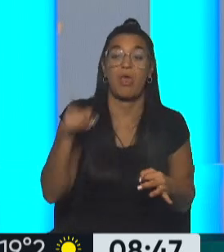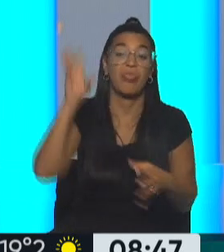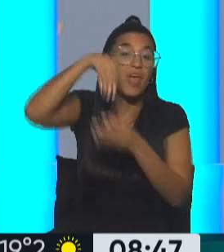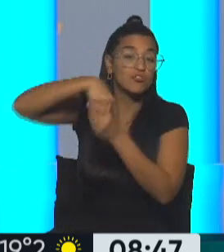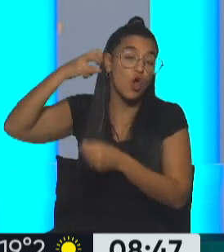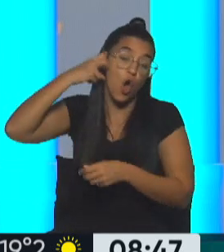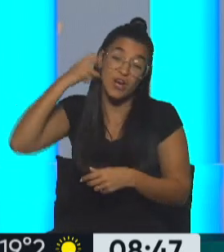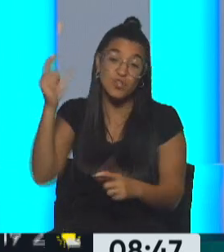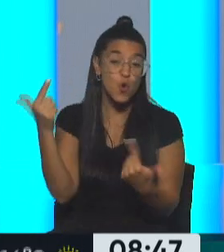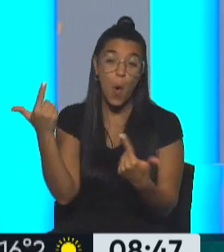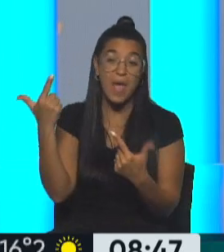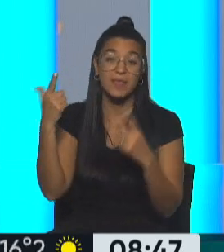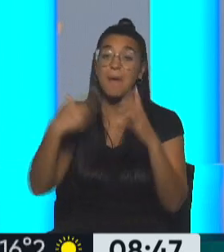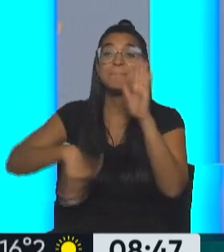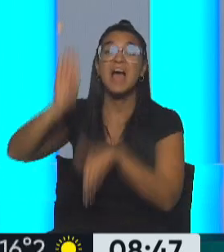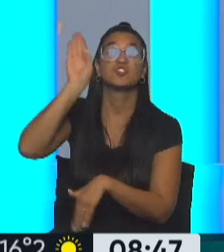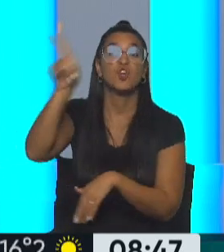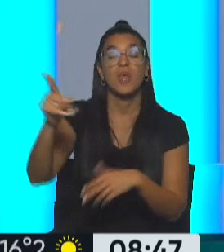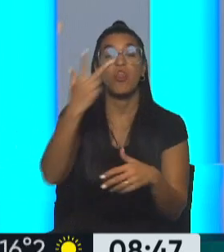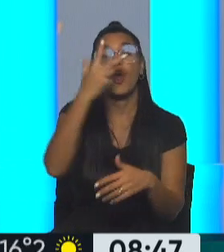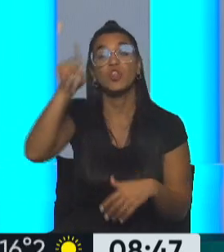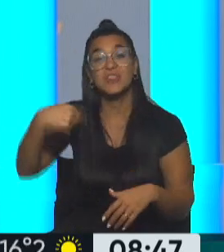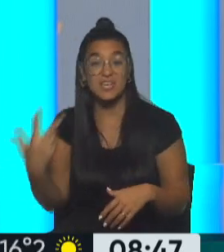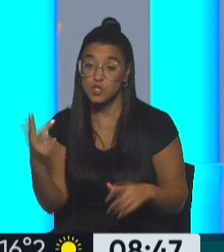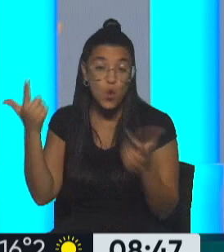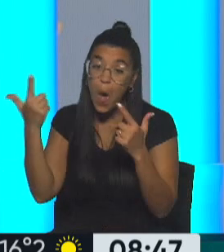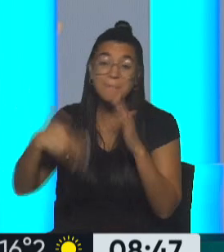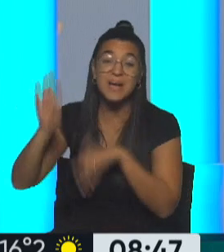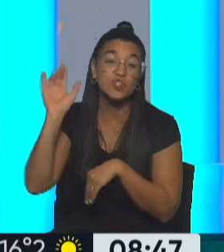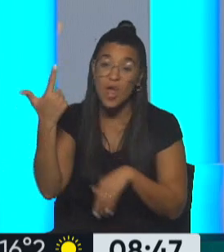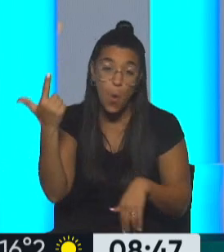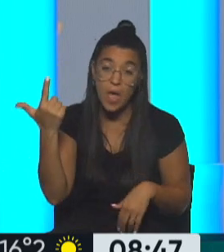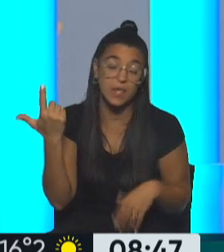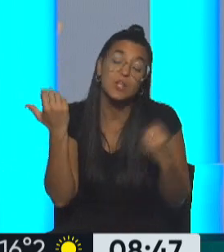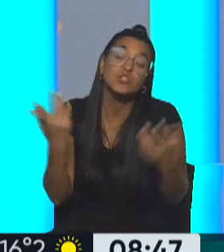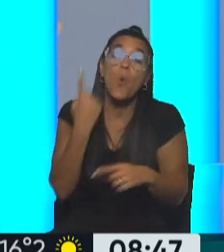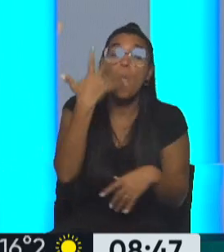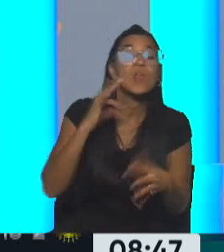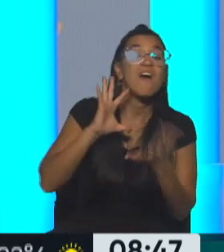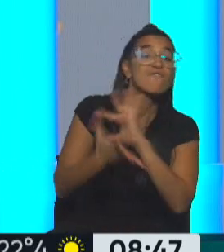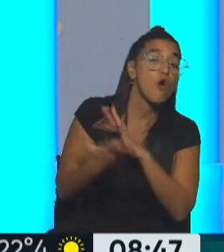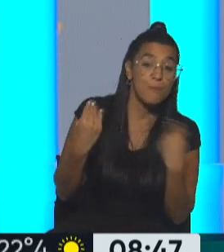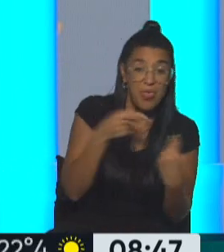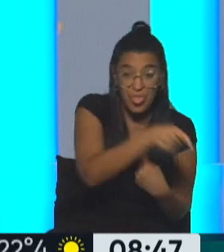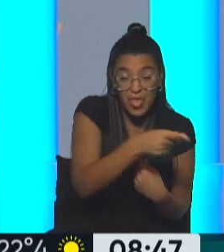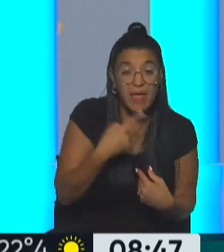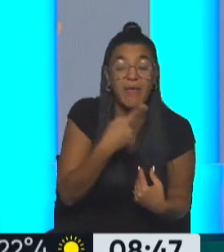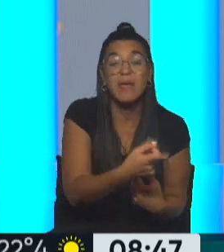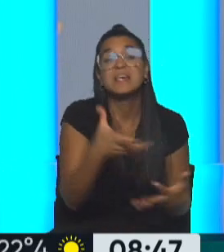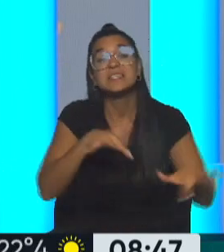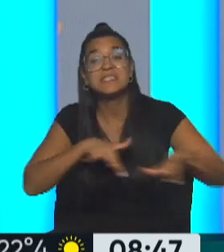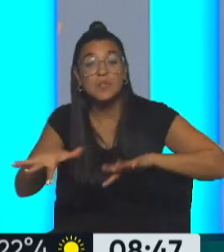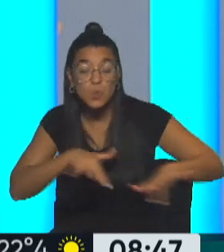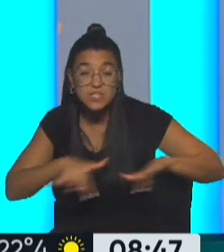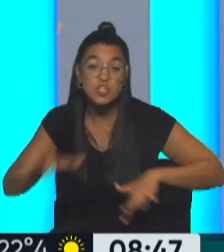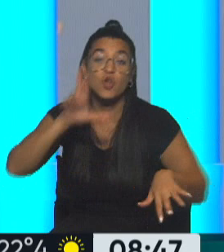Congreso no están dados, son mayorías de 2/3 que no están dados. ¿Cuál es la única posibilidad? Que esta situación